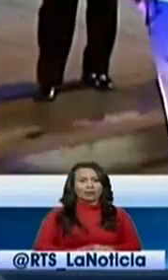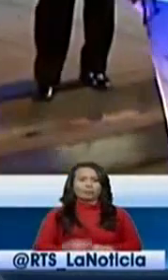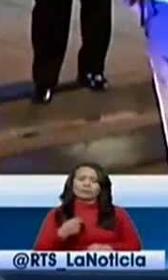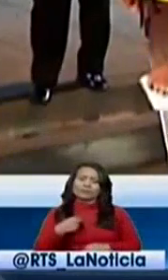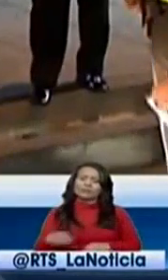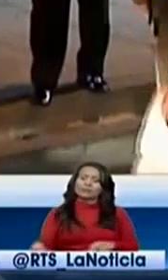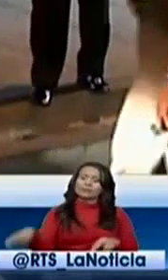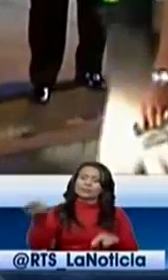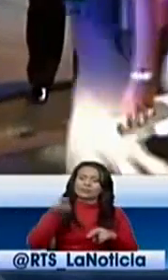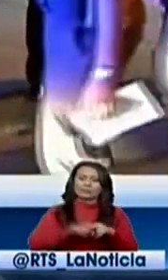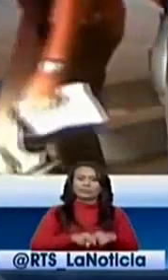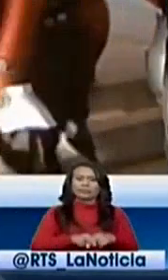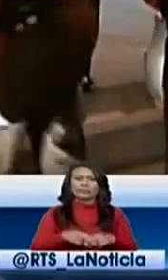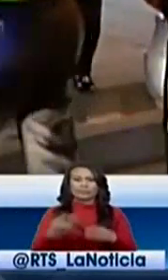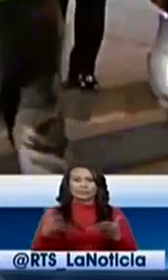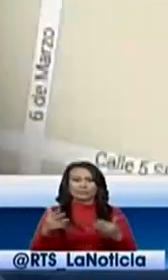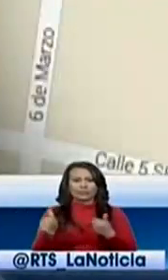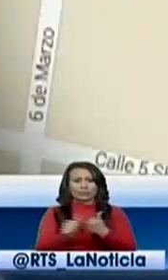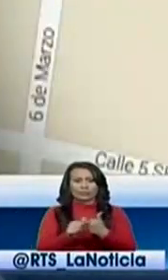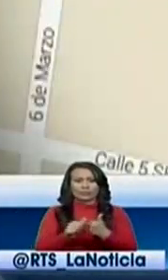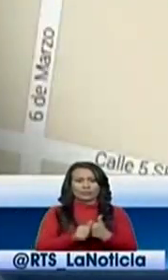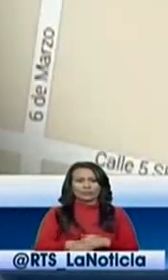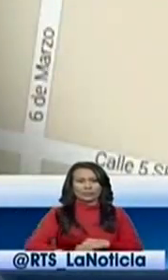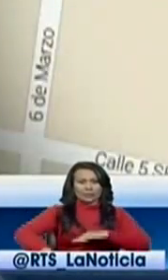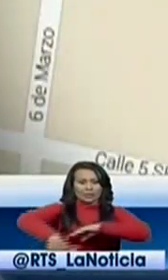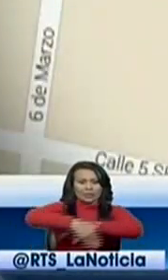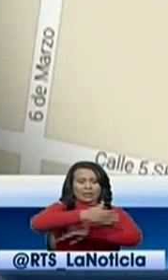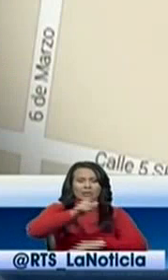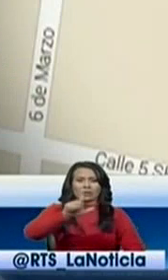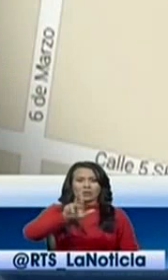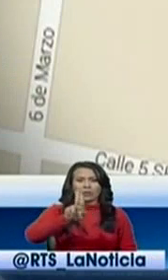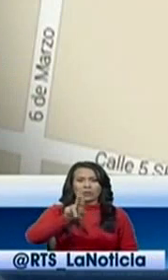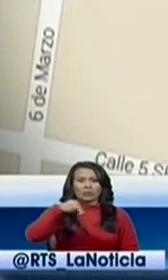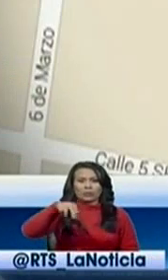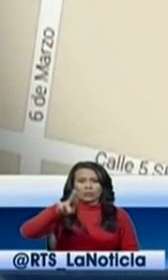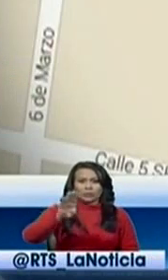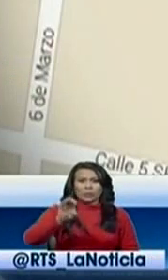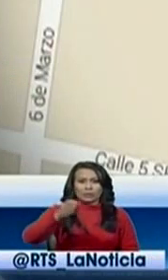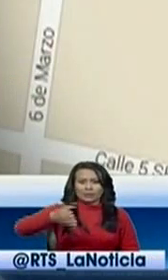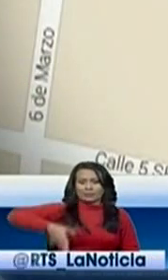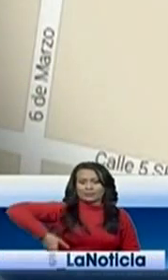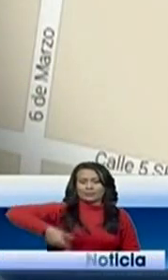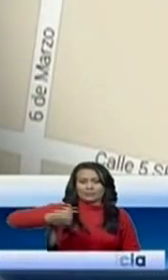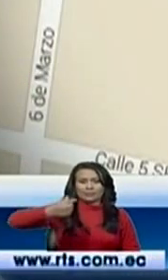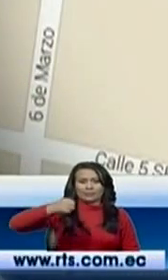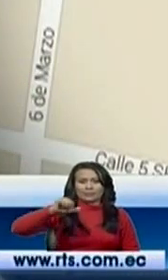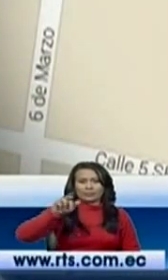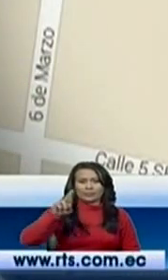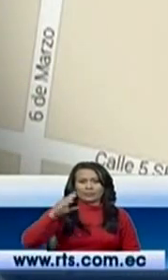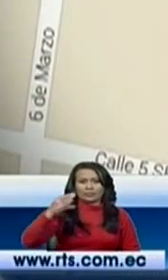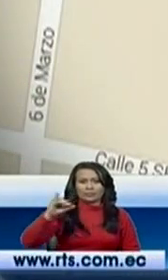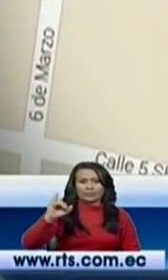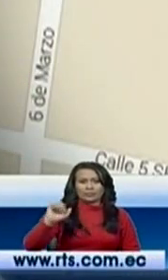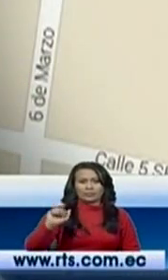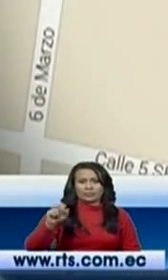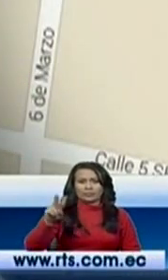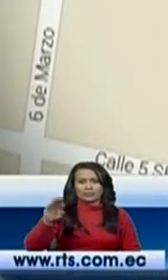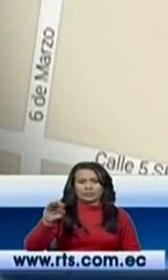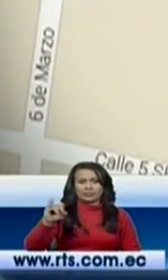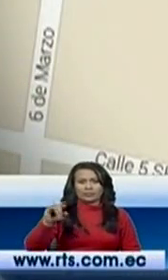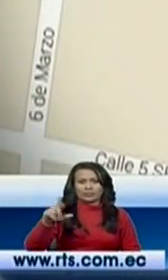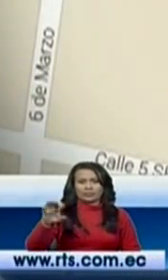en el vehículo ya a la altura de las calles Luque y García Vilés. El chofer del taxi pues redujo la velocidad